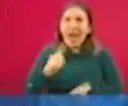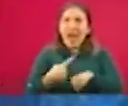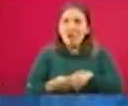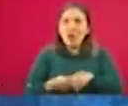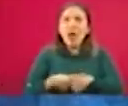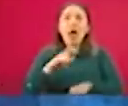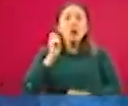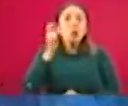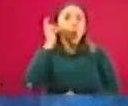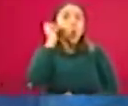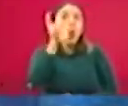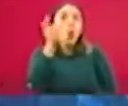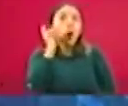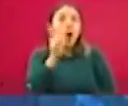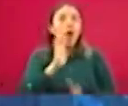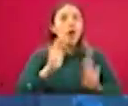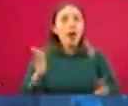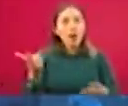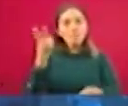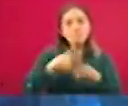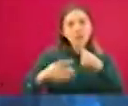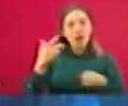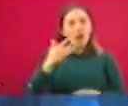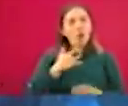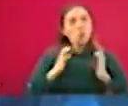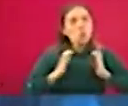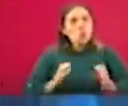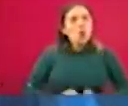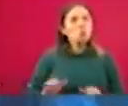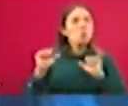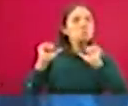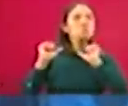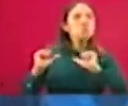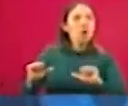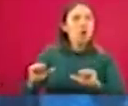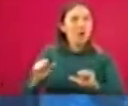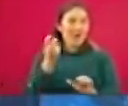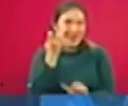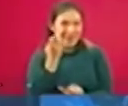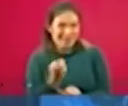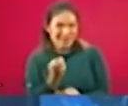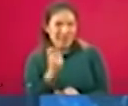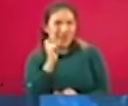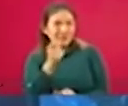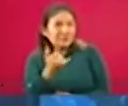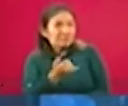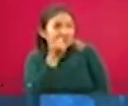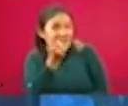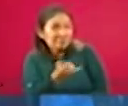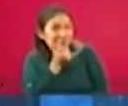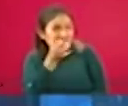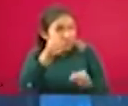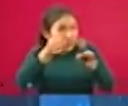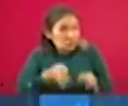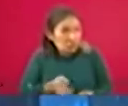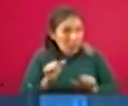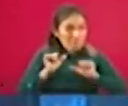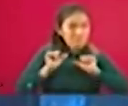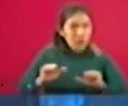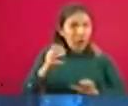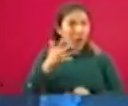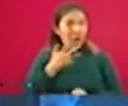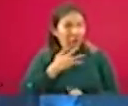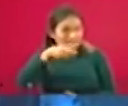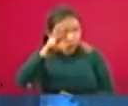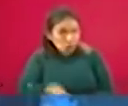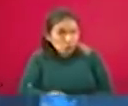al revés, que lo que no se ve no existe. Nosotros sabemos que lo que no se ve existe, y en su momento será